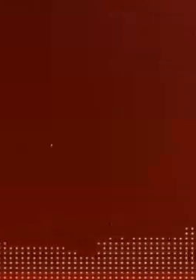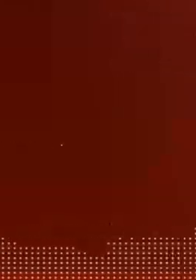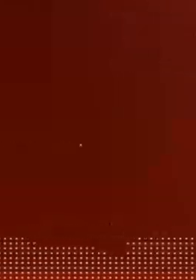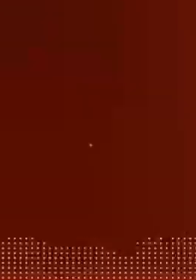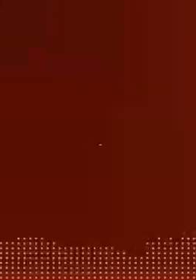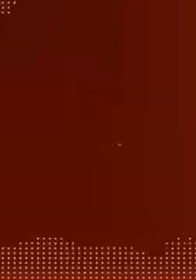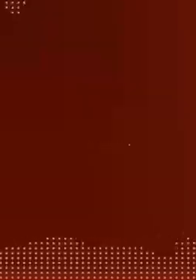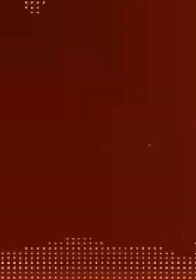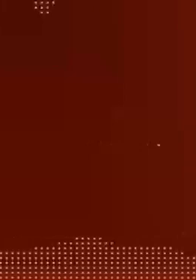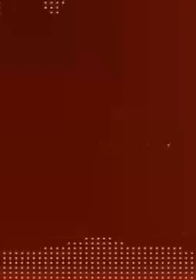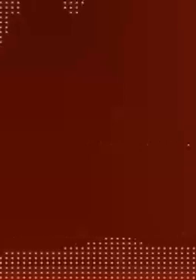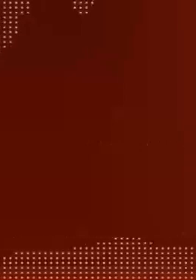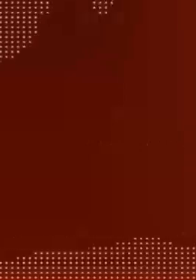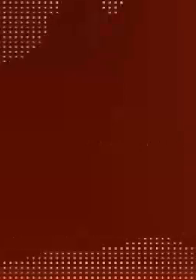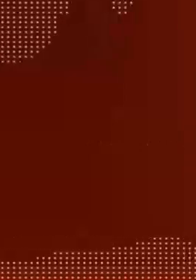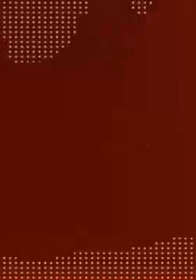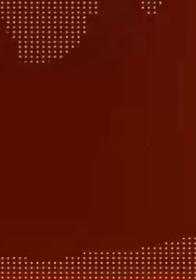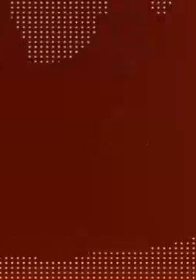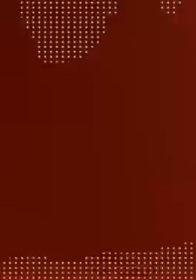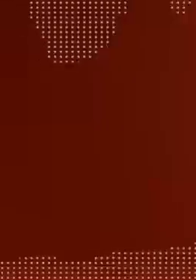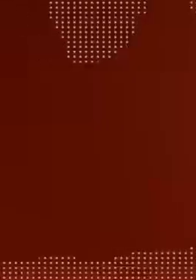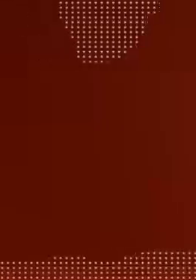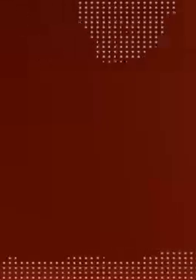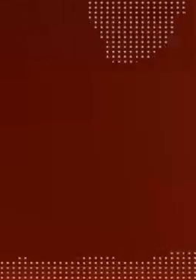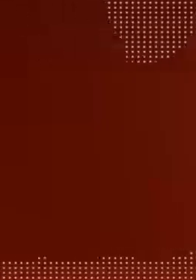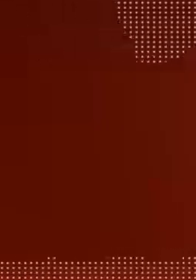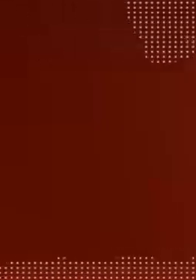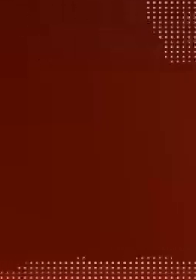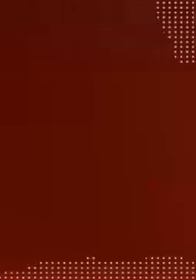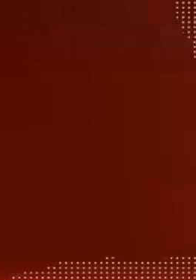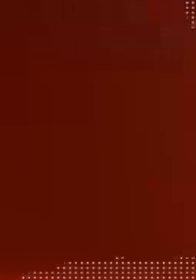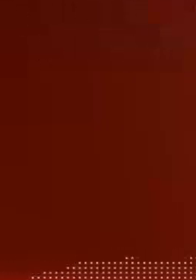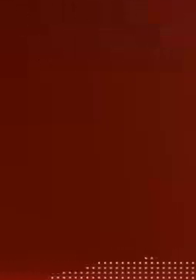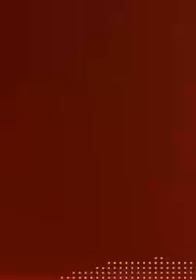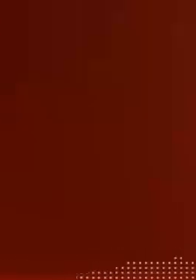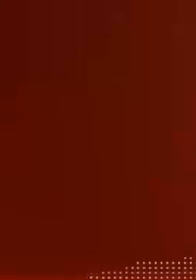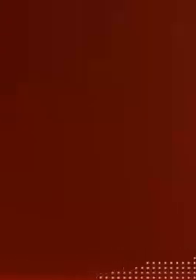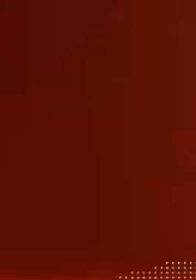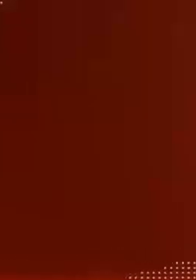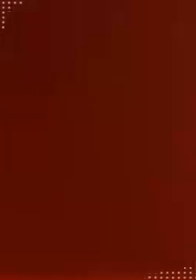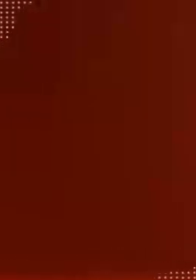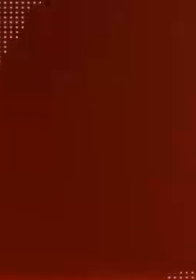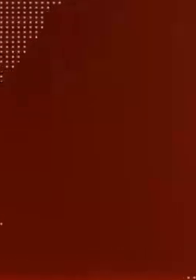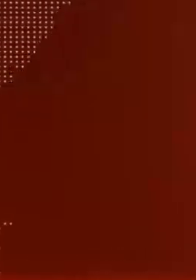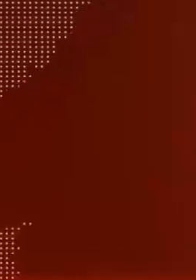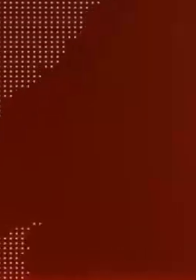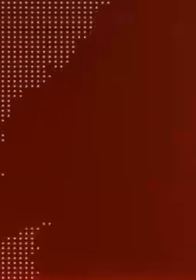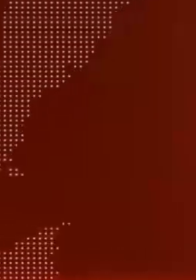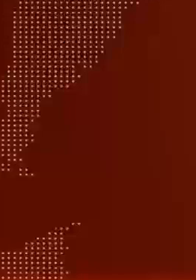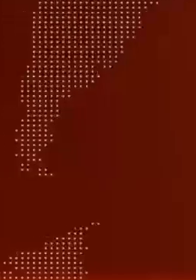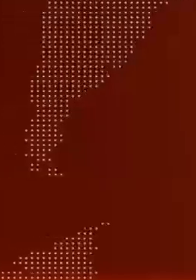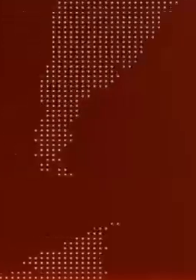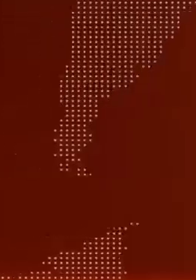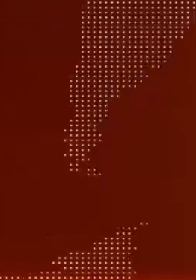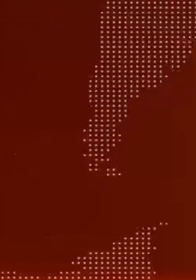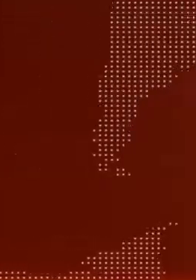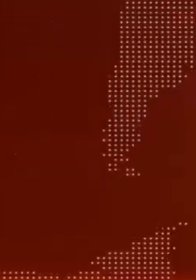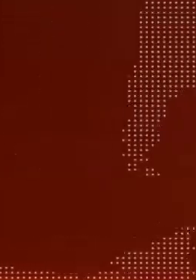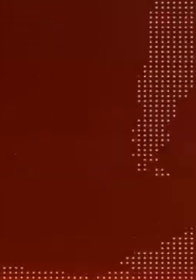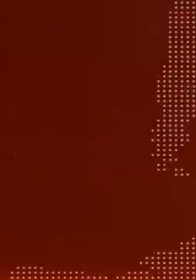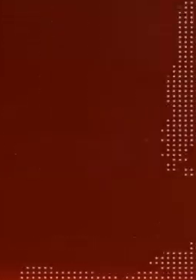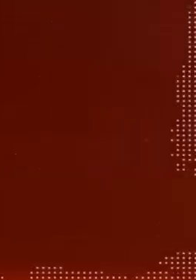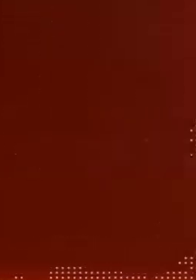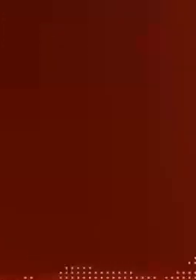con este programa de internet para todos. Entonces, amigos, vamos a ver una parte importante aquí que se dio el día de